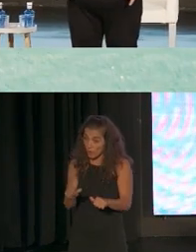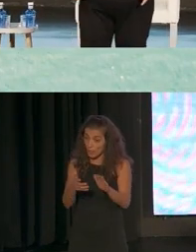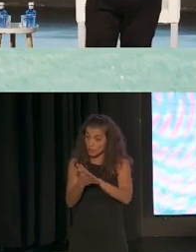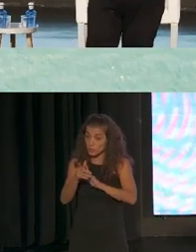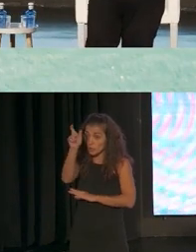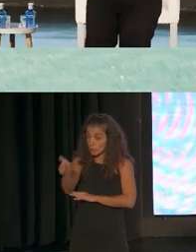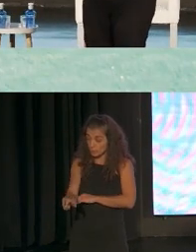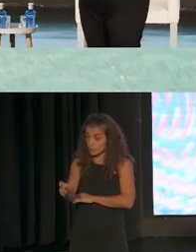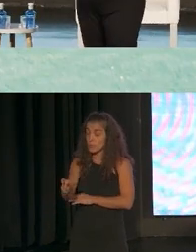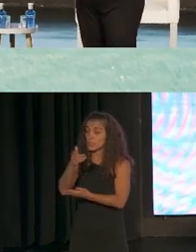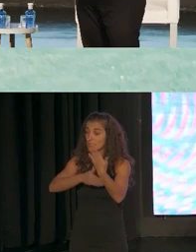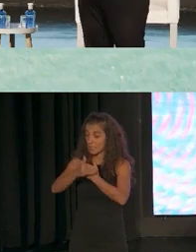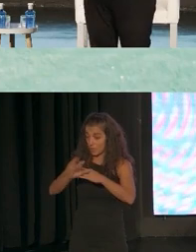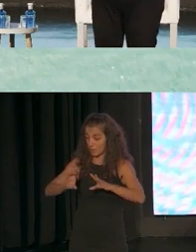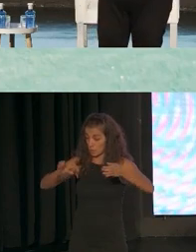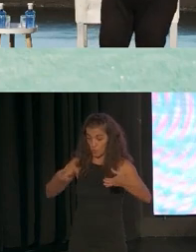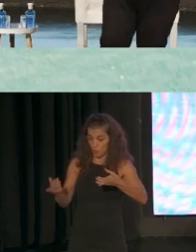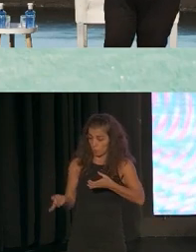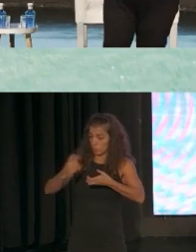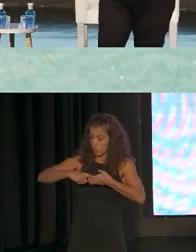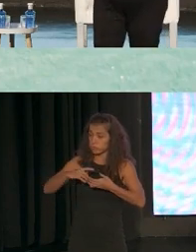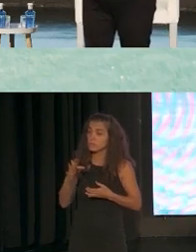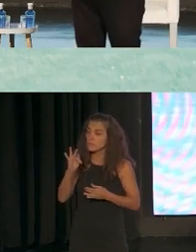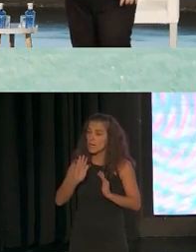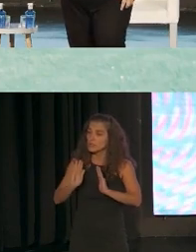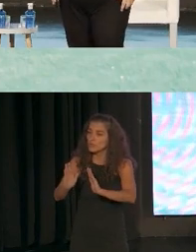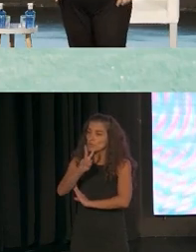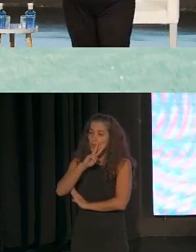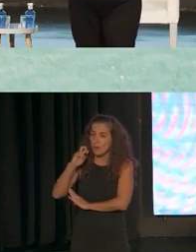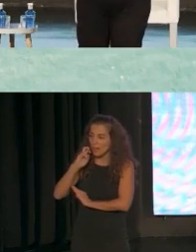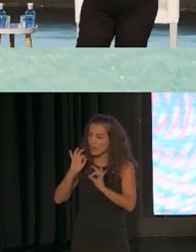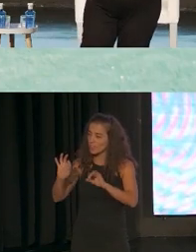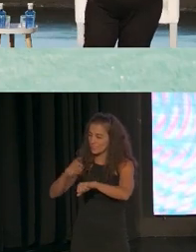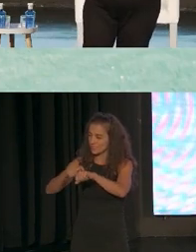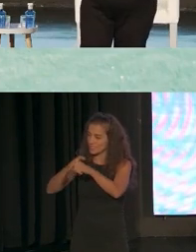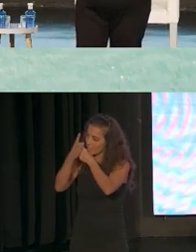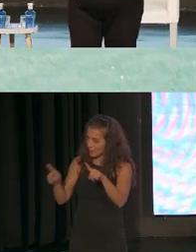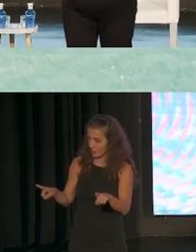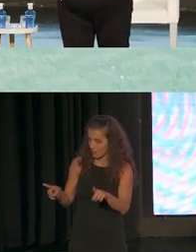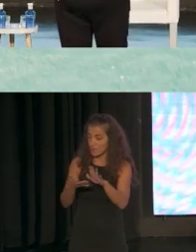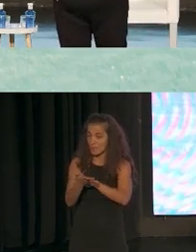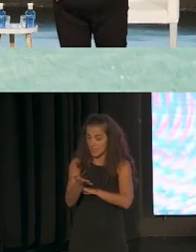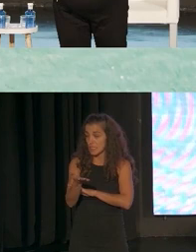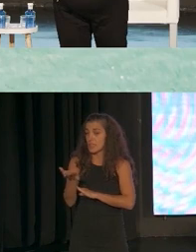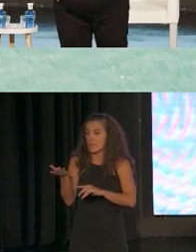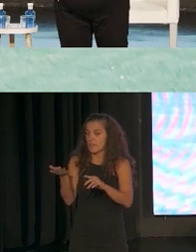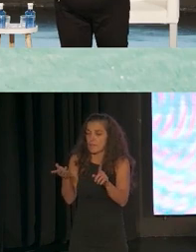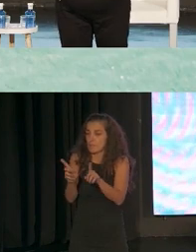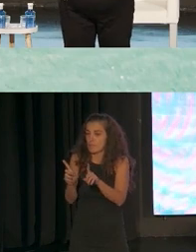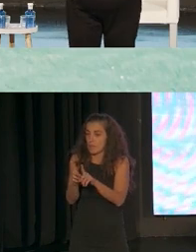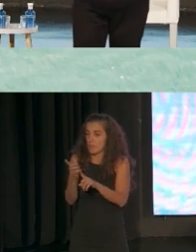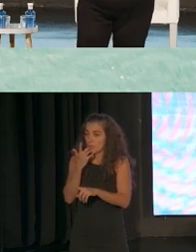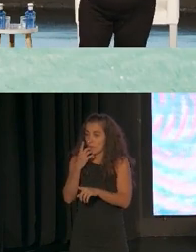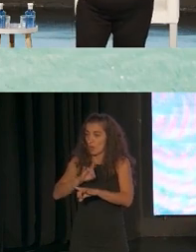del grupo y además se valora positivamente su singularidad Un ejemplo muy claro pues ahora mismo que estoy en